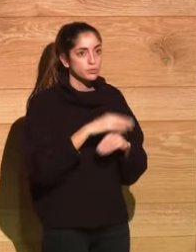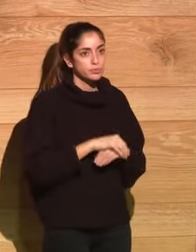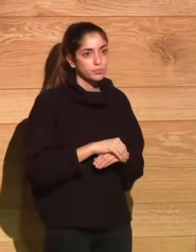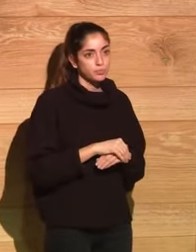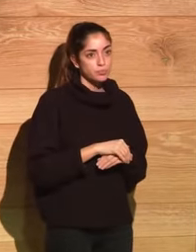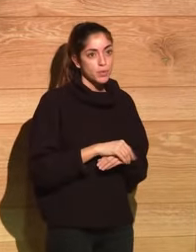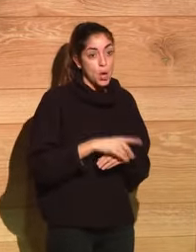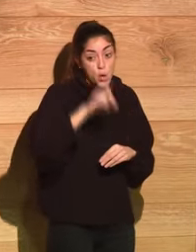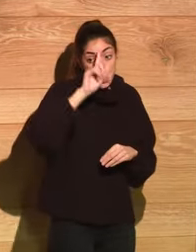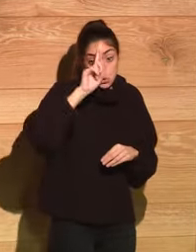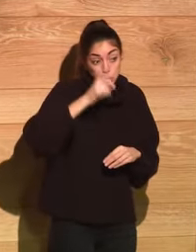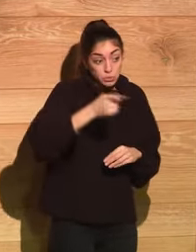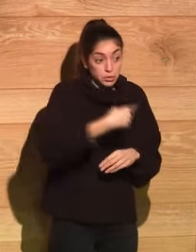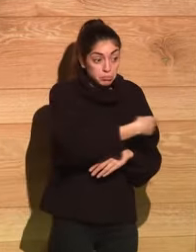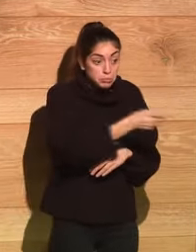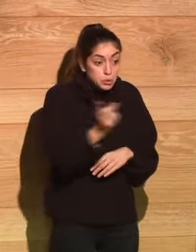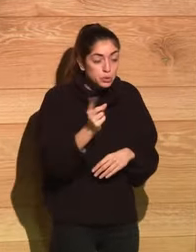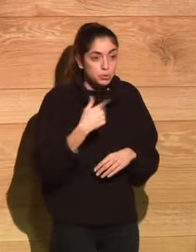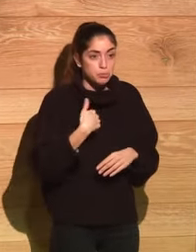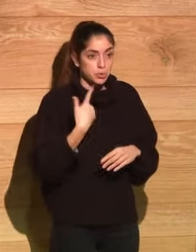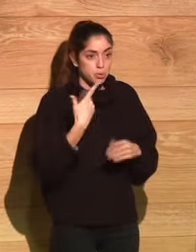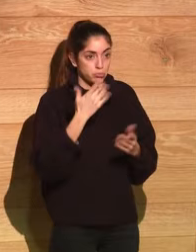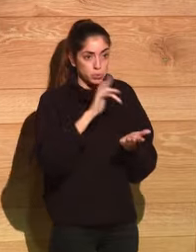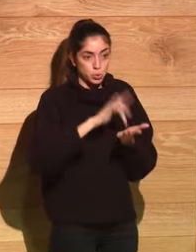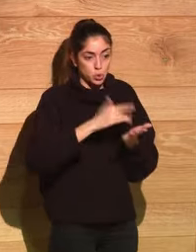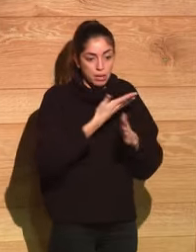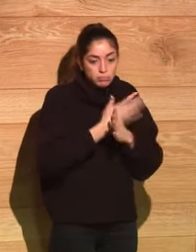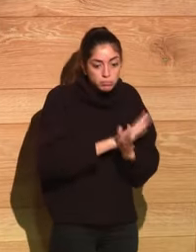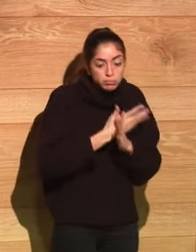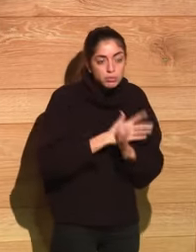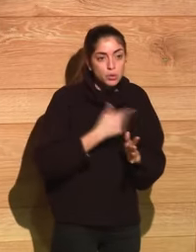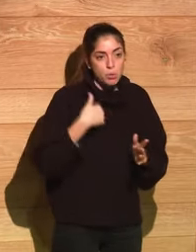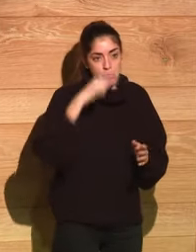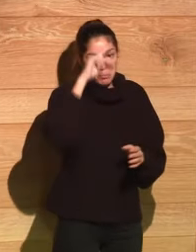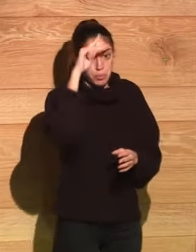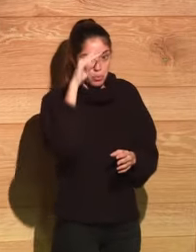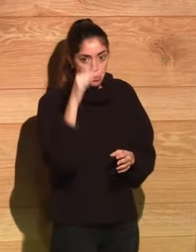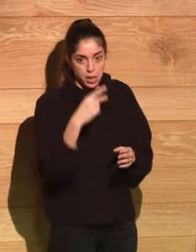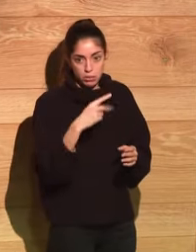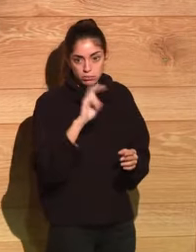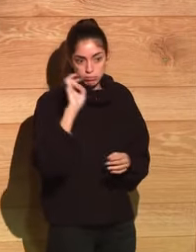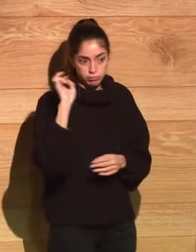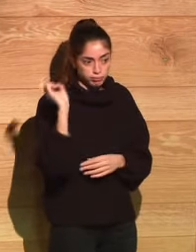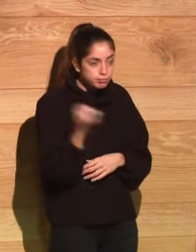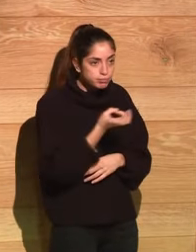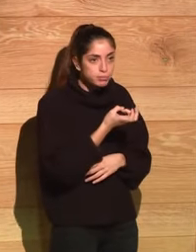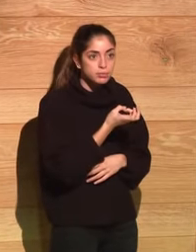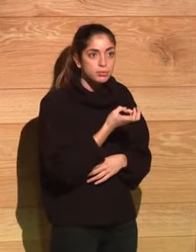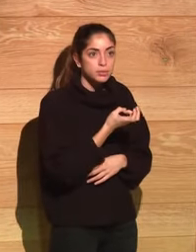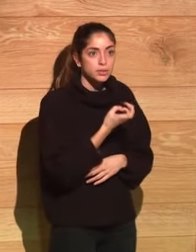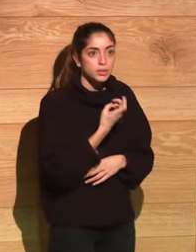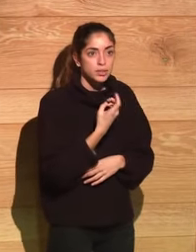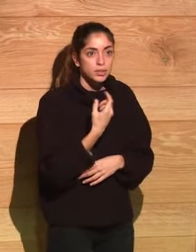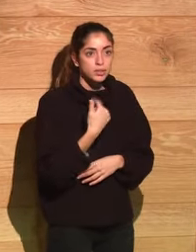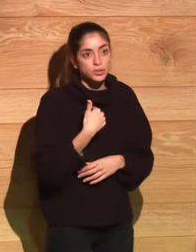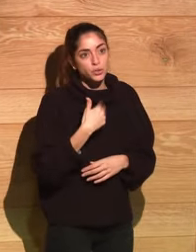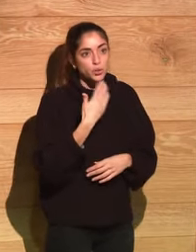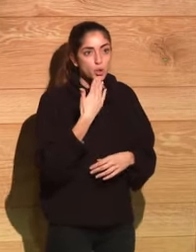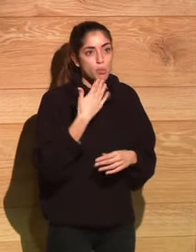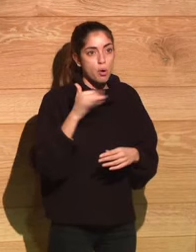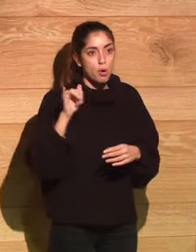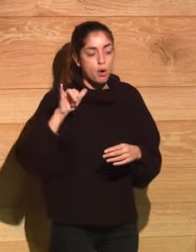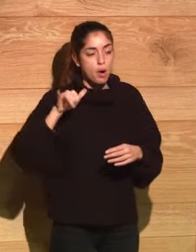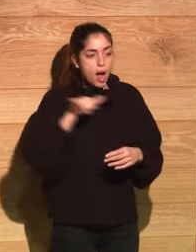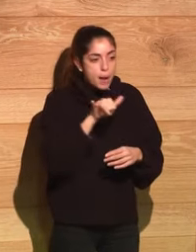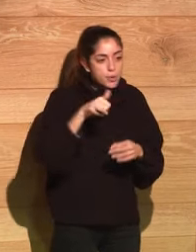Bueno, no sé ustedes, pero vamos, yo cuando hago el amor estoy preocupado por miles de cosas. O sea, es lo más parecido a manejar un avión